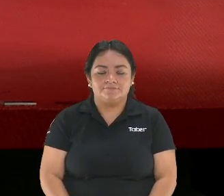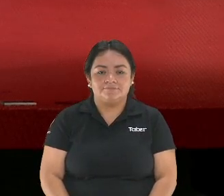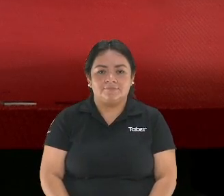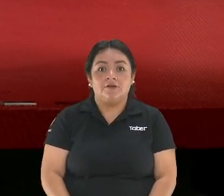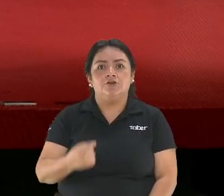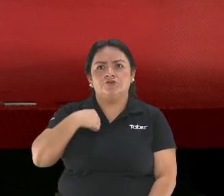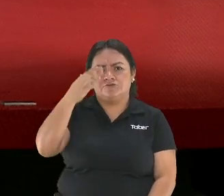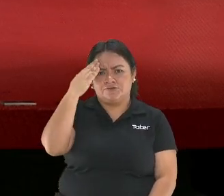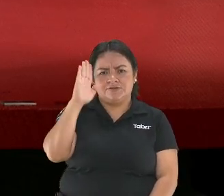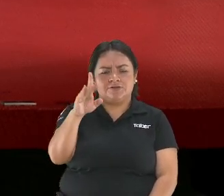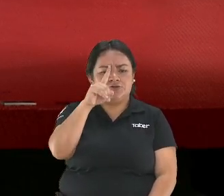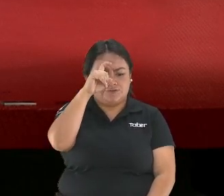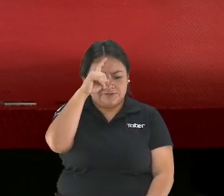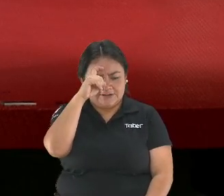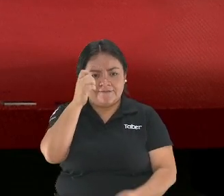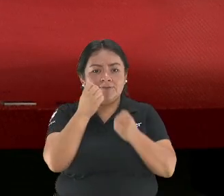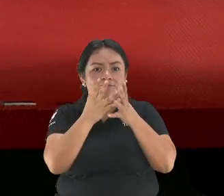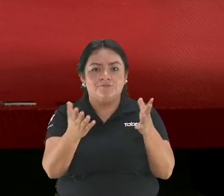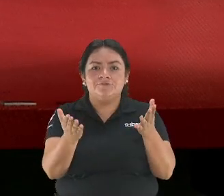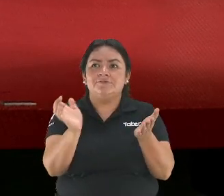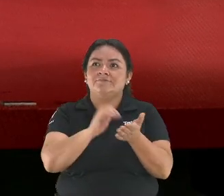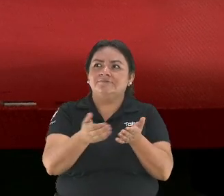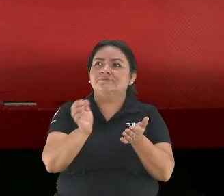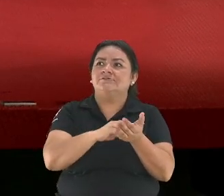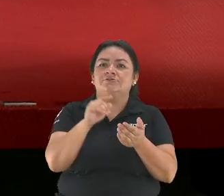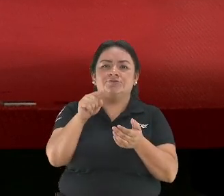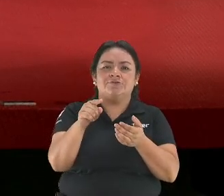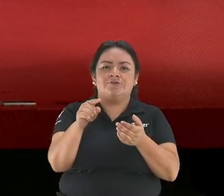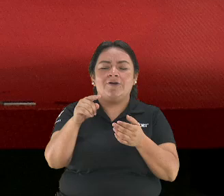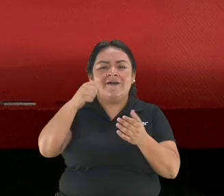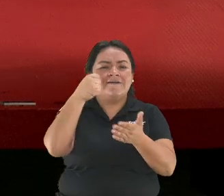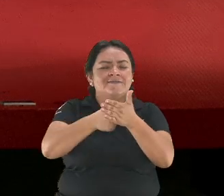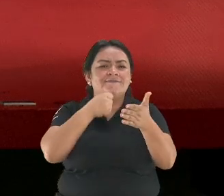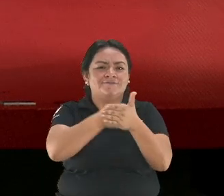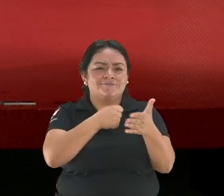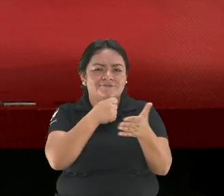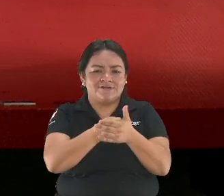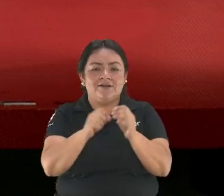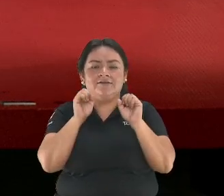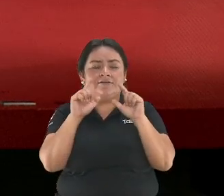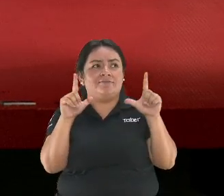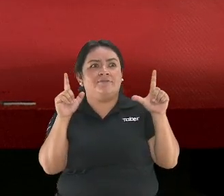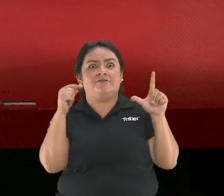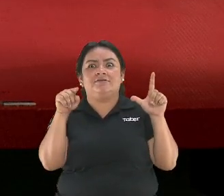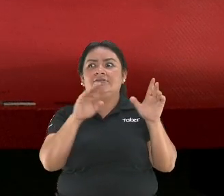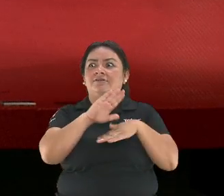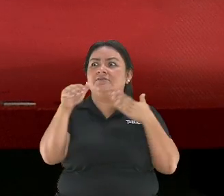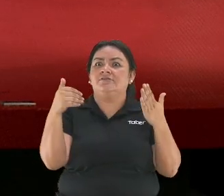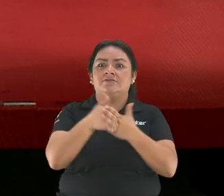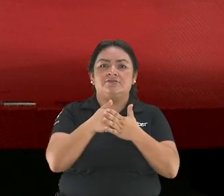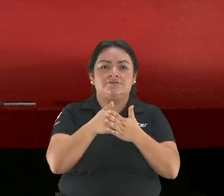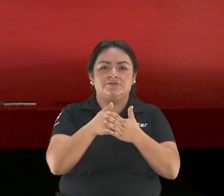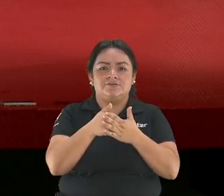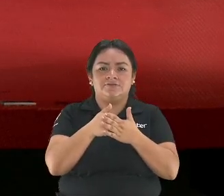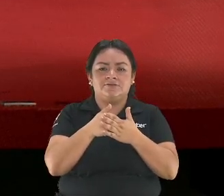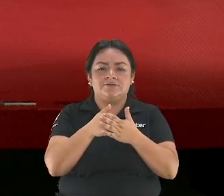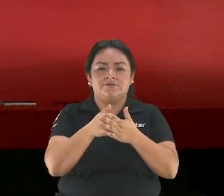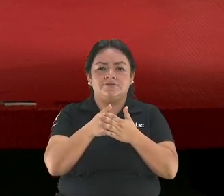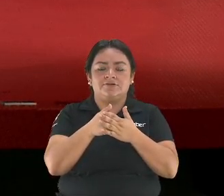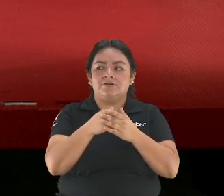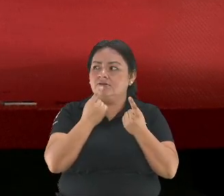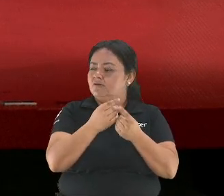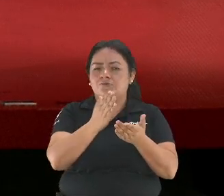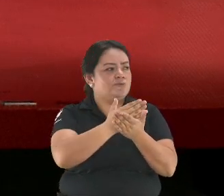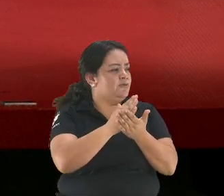yo sé que en tu trabajo y múltiples veces te ha pasado que tú te has esforzado y de repente estás todos tus